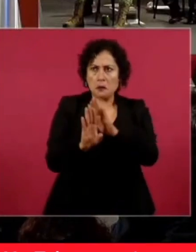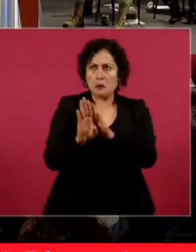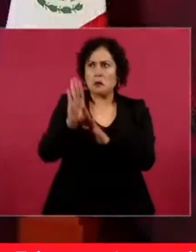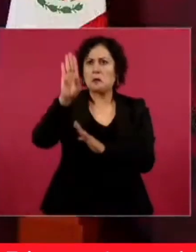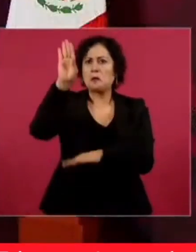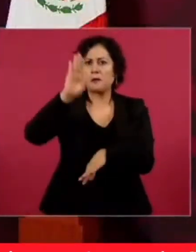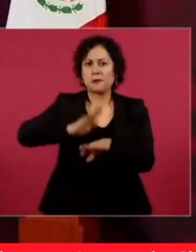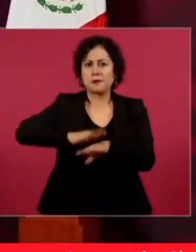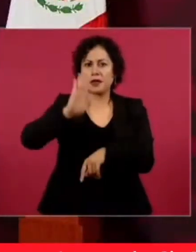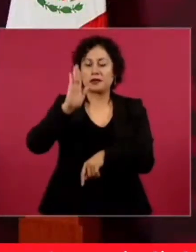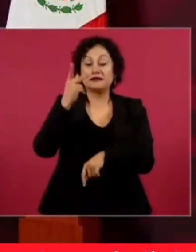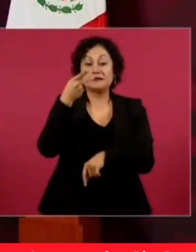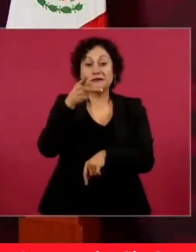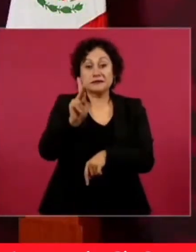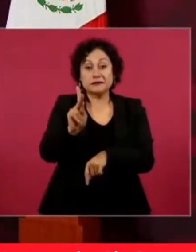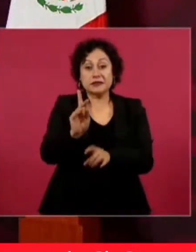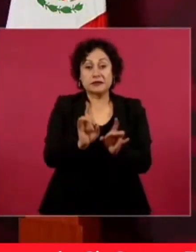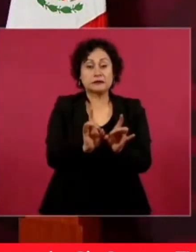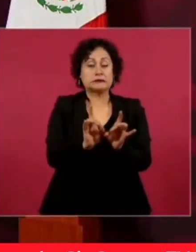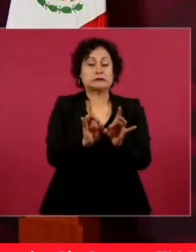terrible en todo sentido.